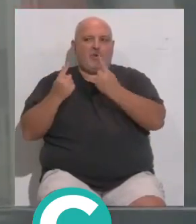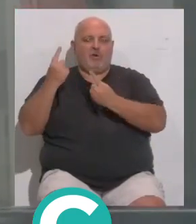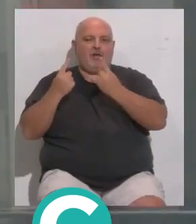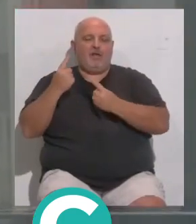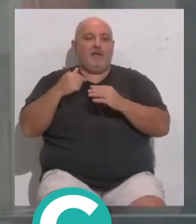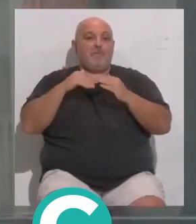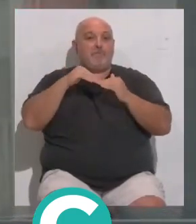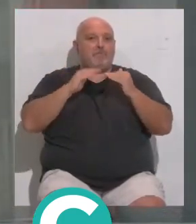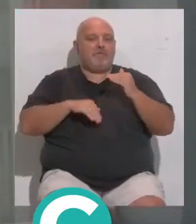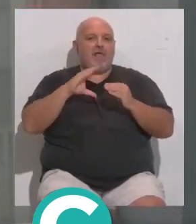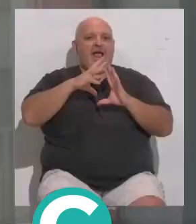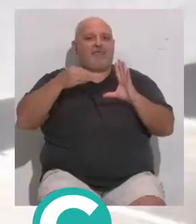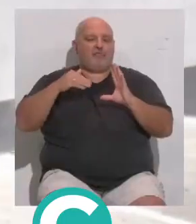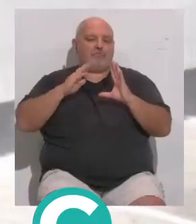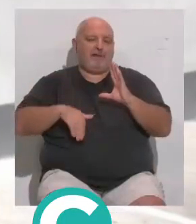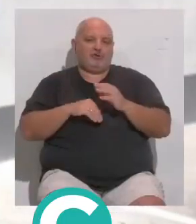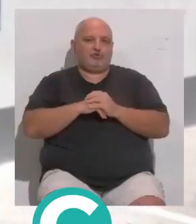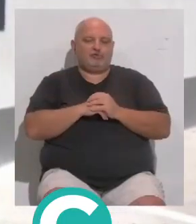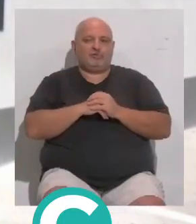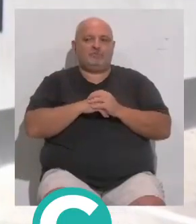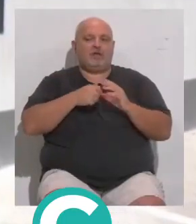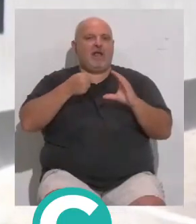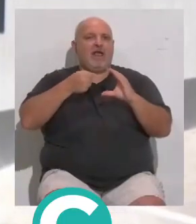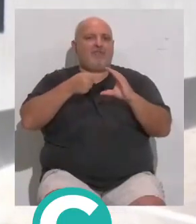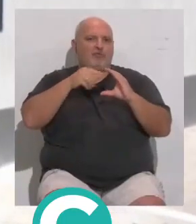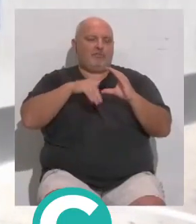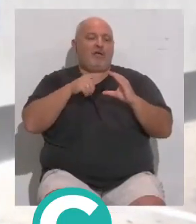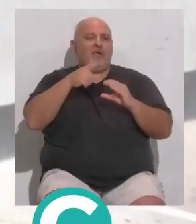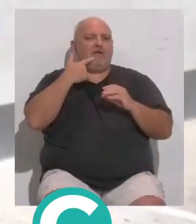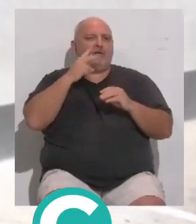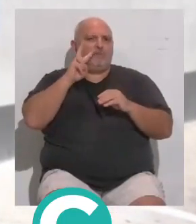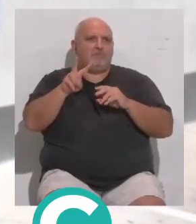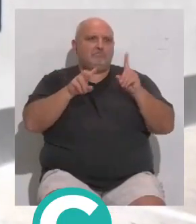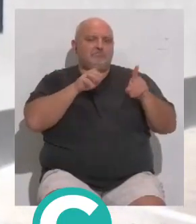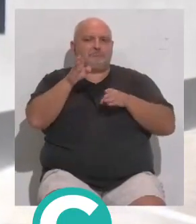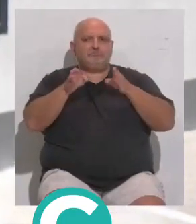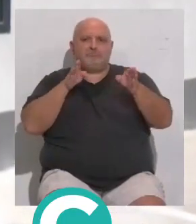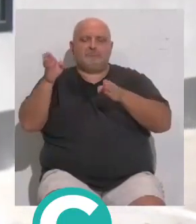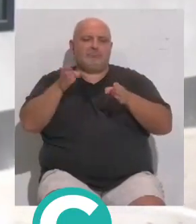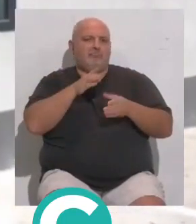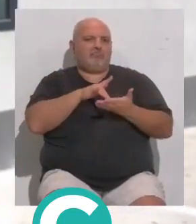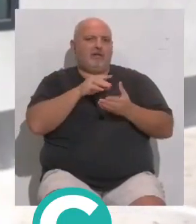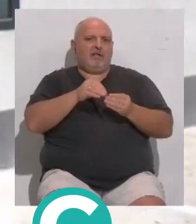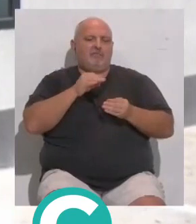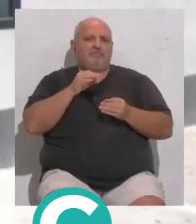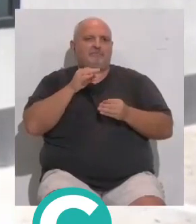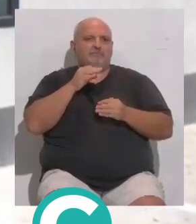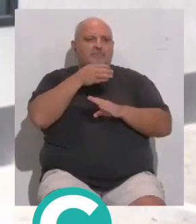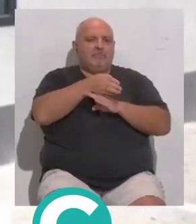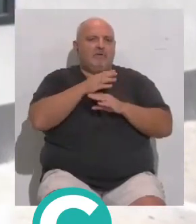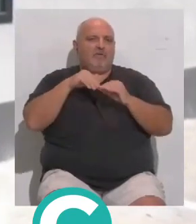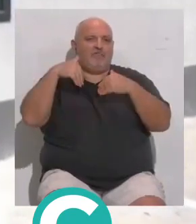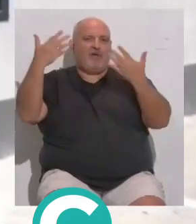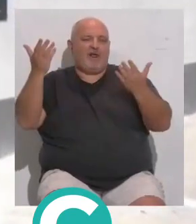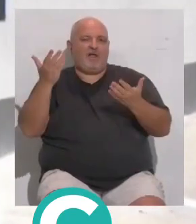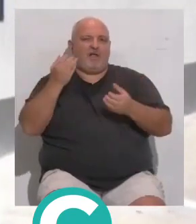los que menos suben, Carrefour. Y miramos en varios sitios, la verdad. Lo mismo aquí que en otro lado, y a veces estamos fuera porque